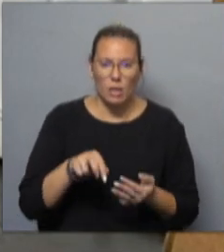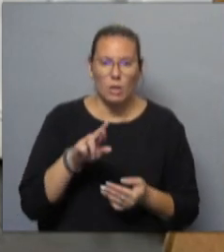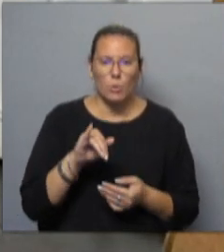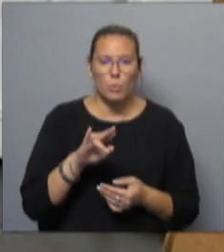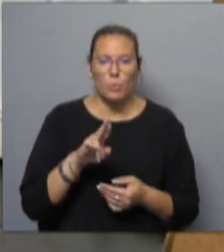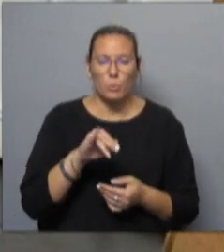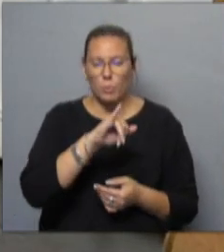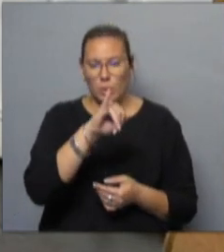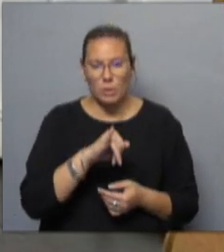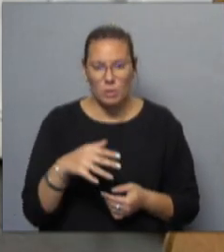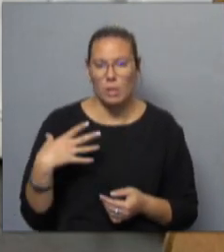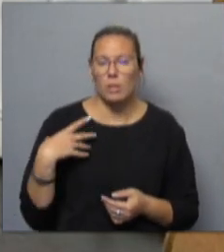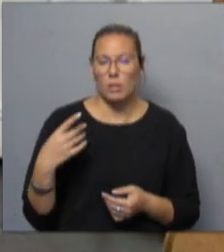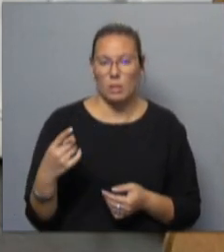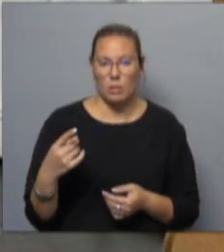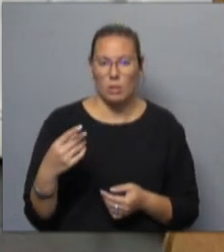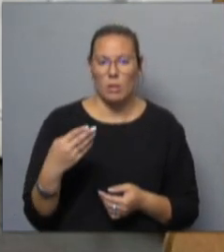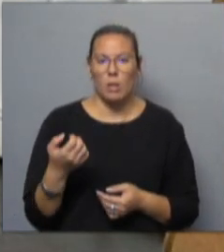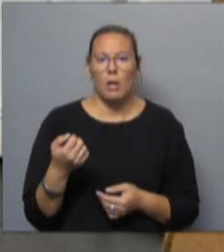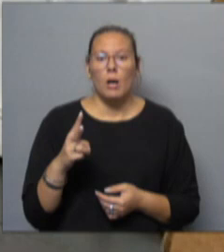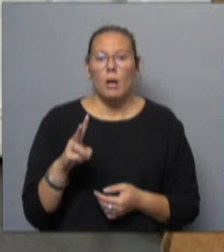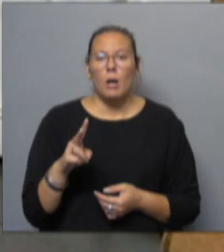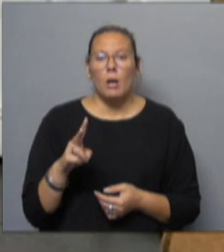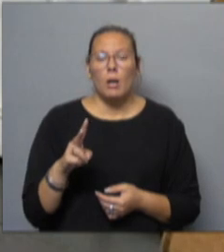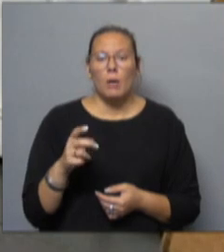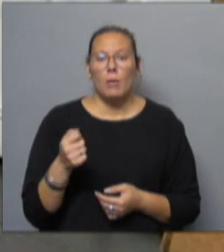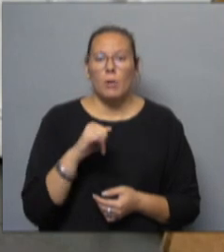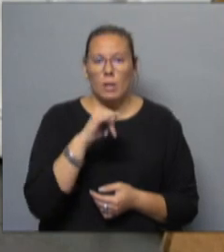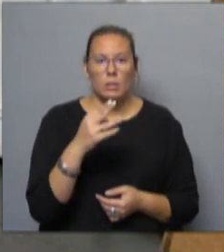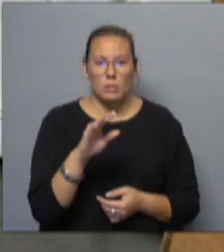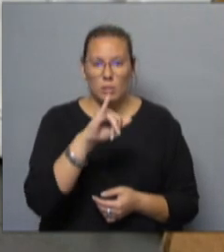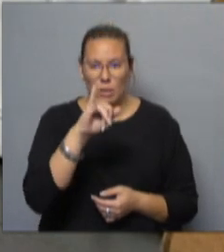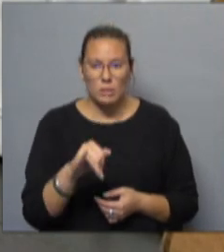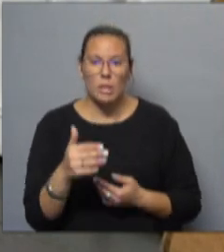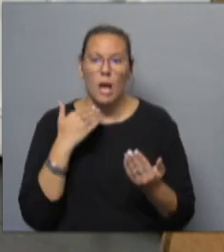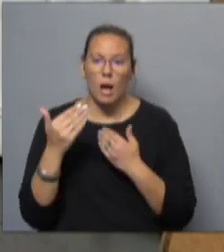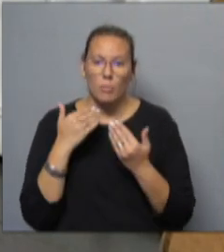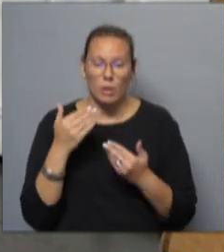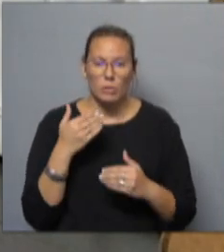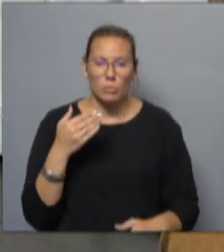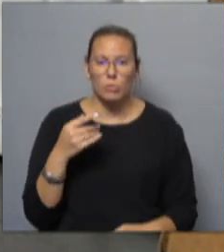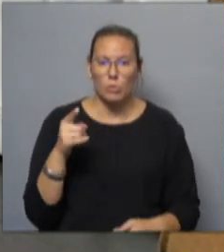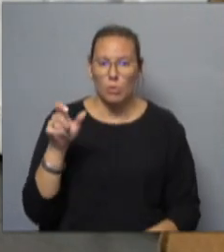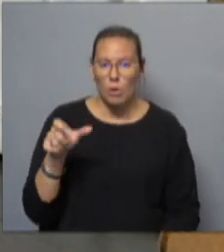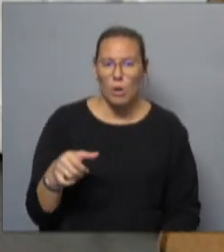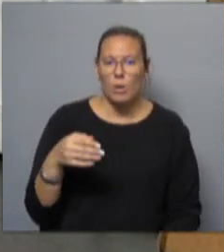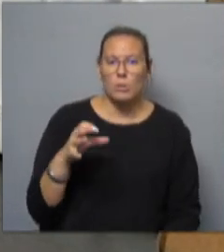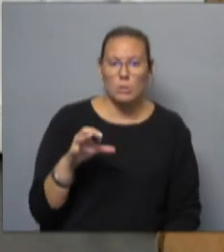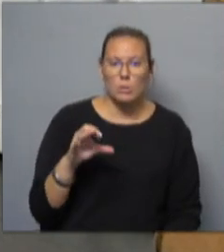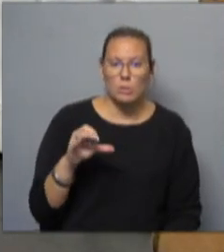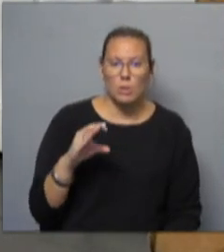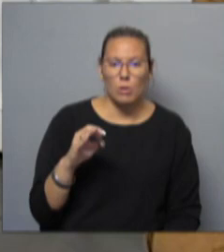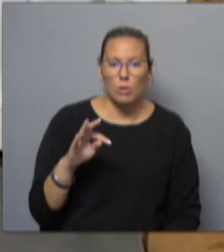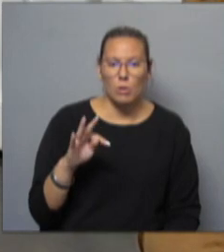dirigida por juan ignacio vázquez y voy a estar hablando con bernardo escorzo que es